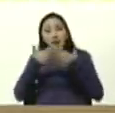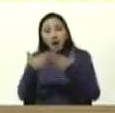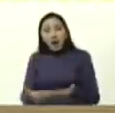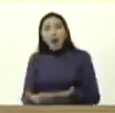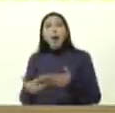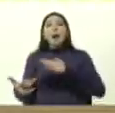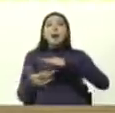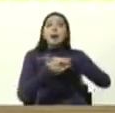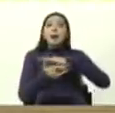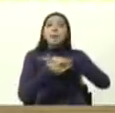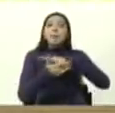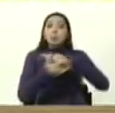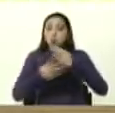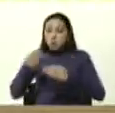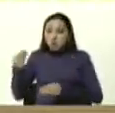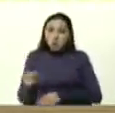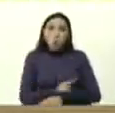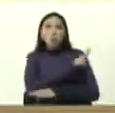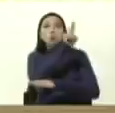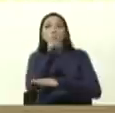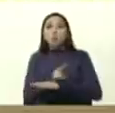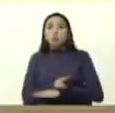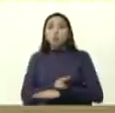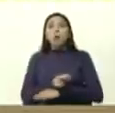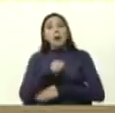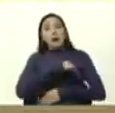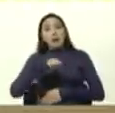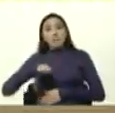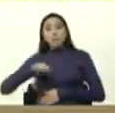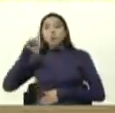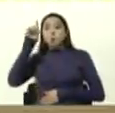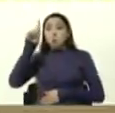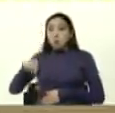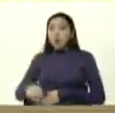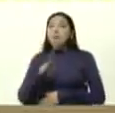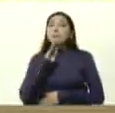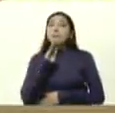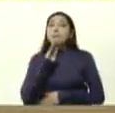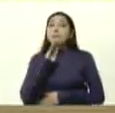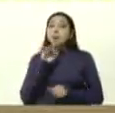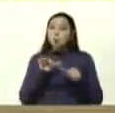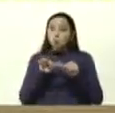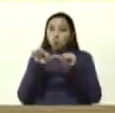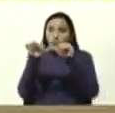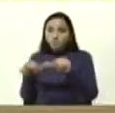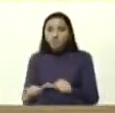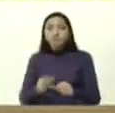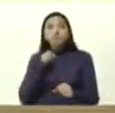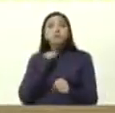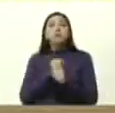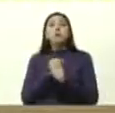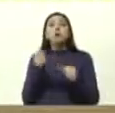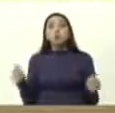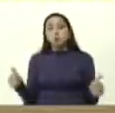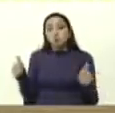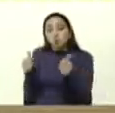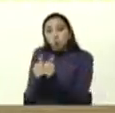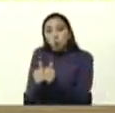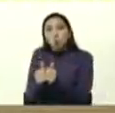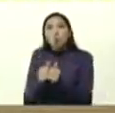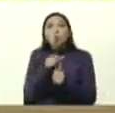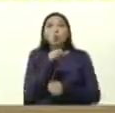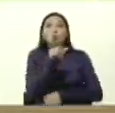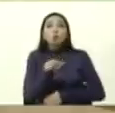digital. Como sabemos que también la banca privada está transitando ese camino y han venido trabajando de la mano de la